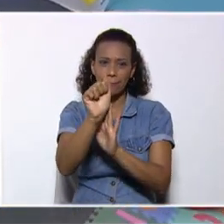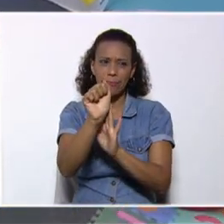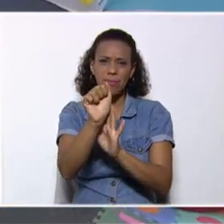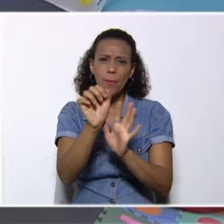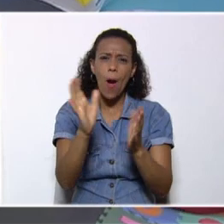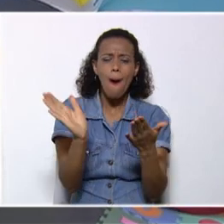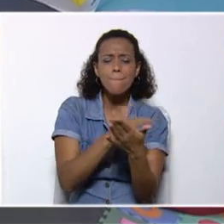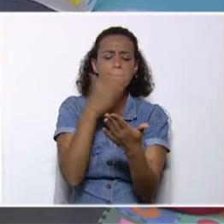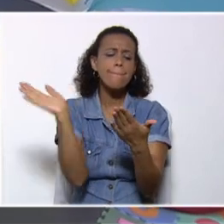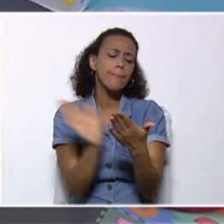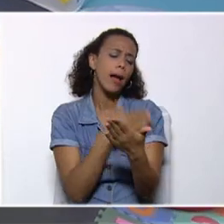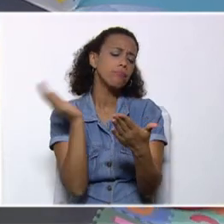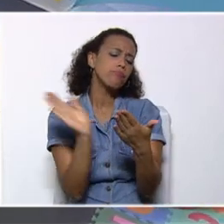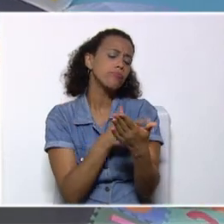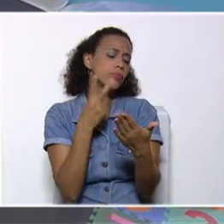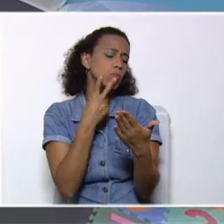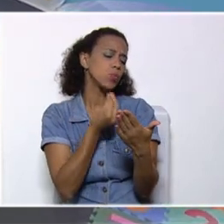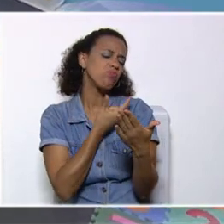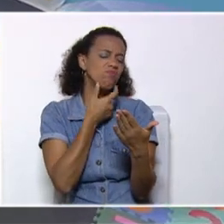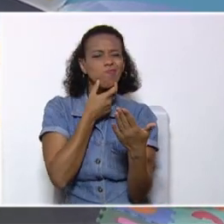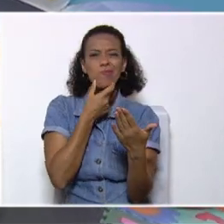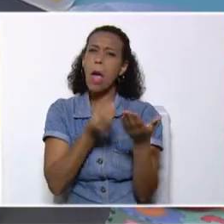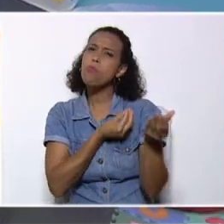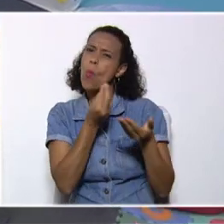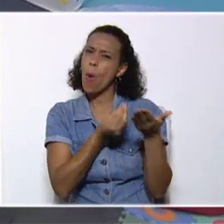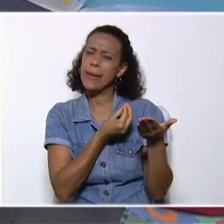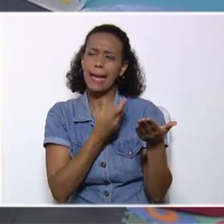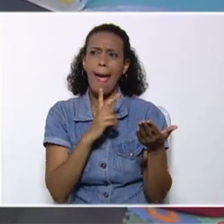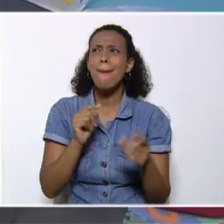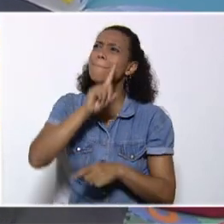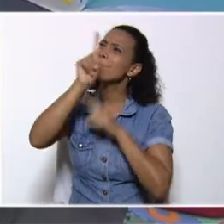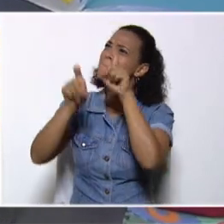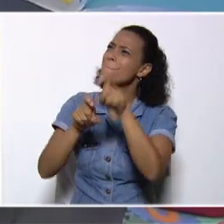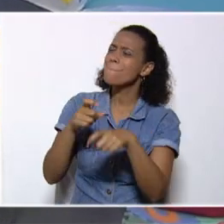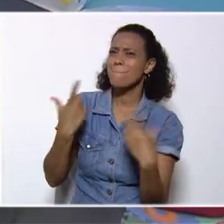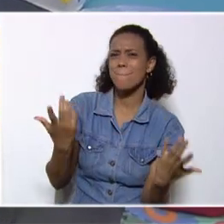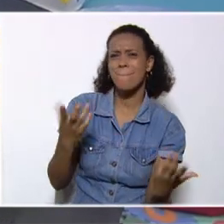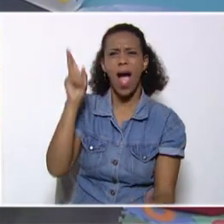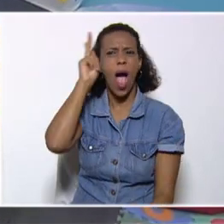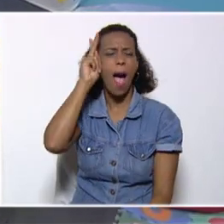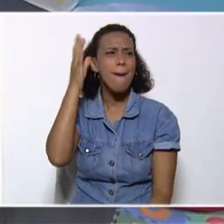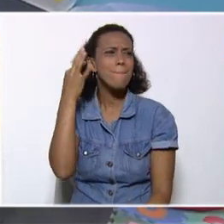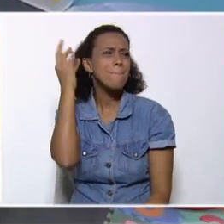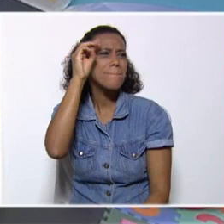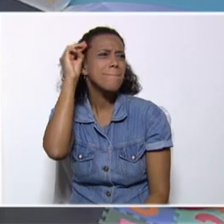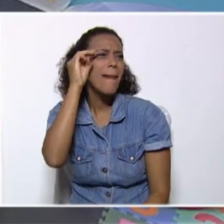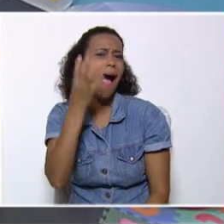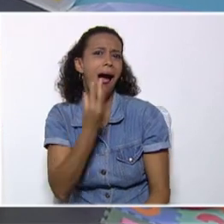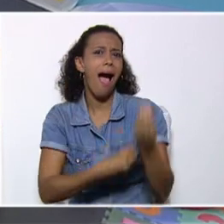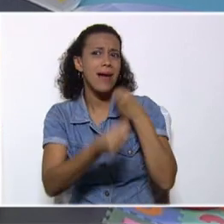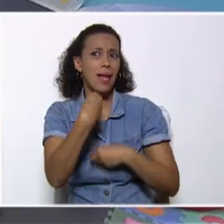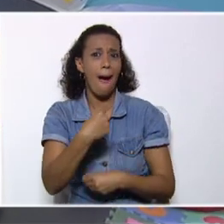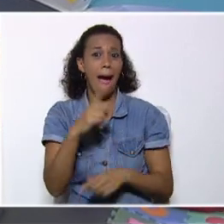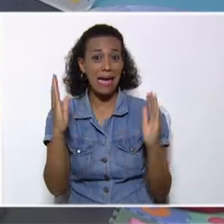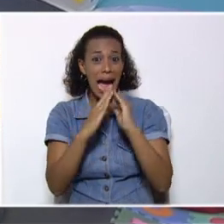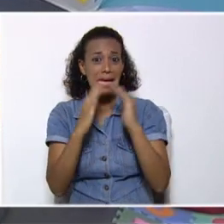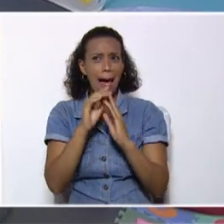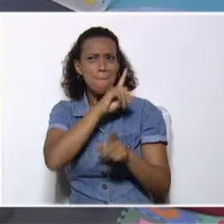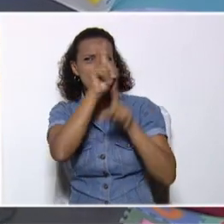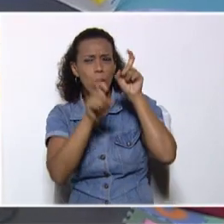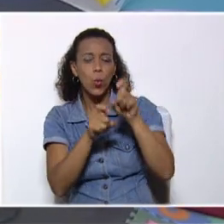acá y muchas preguntas. Profe, ¿qué será la profe ahora? ¿Qué nos va a poner a hacer? Y